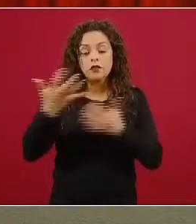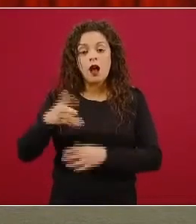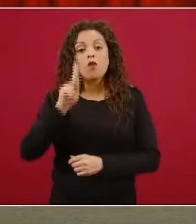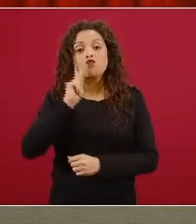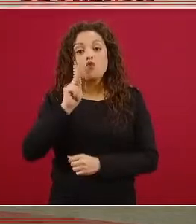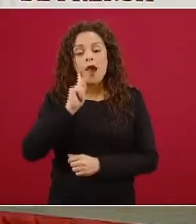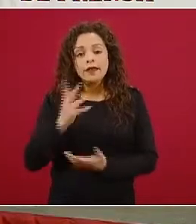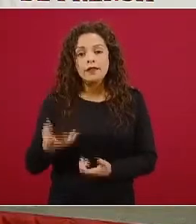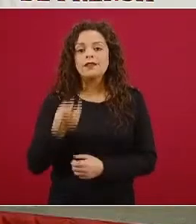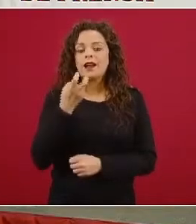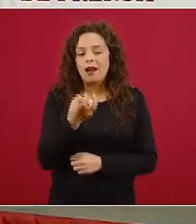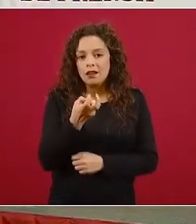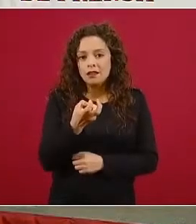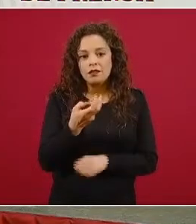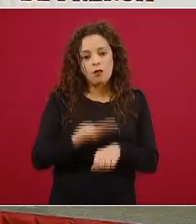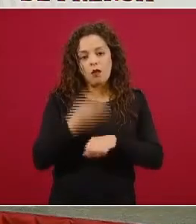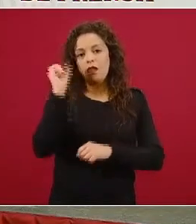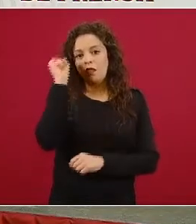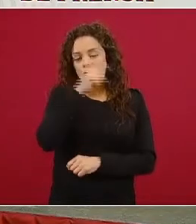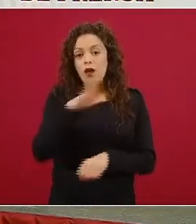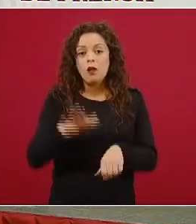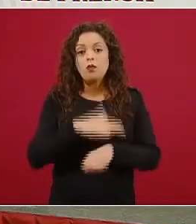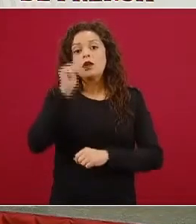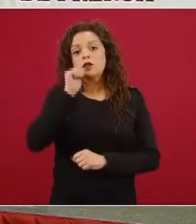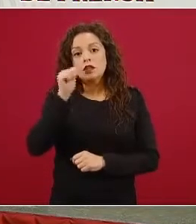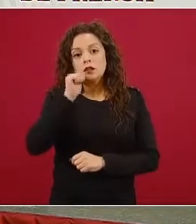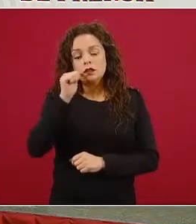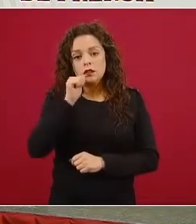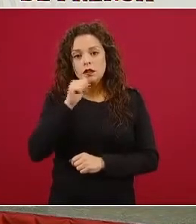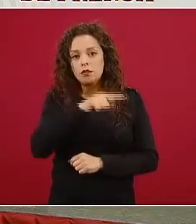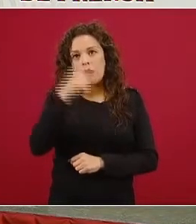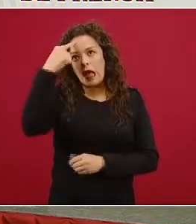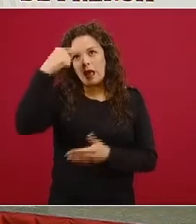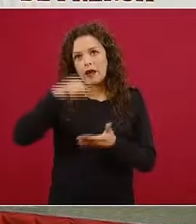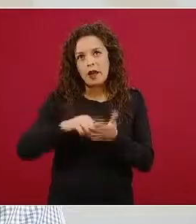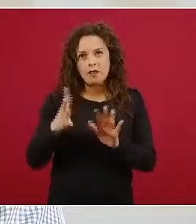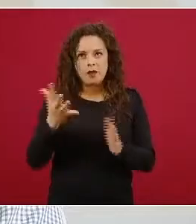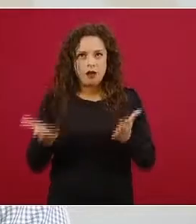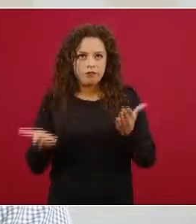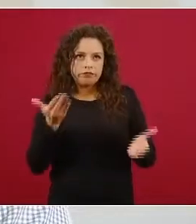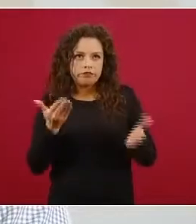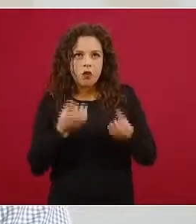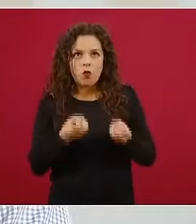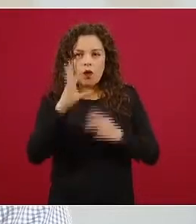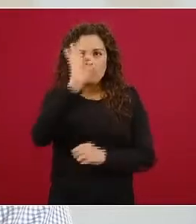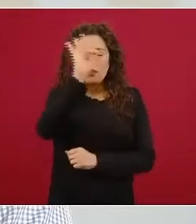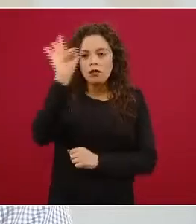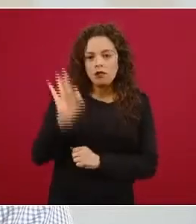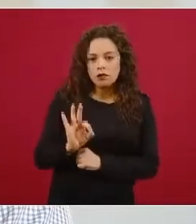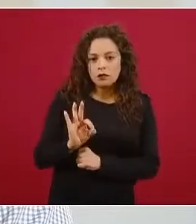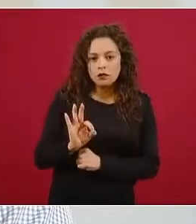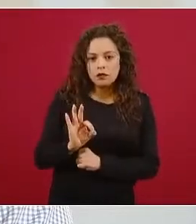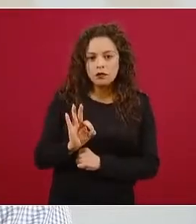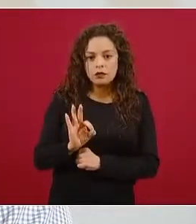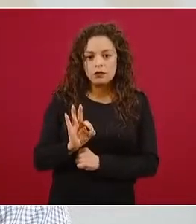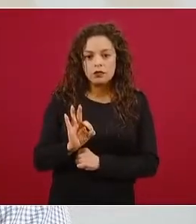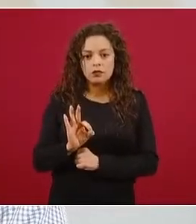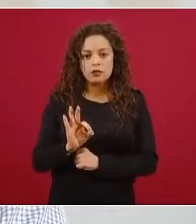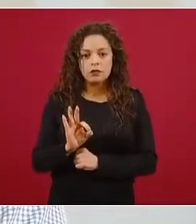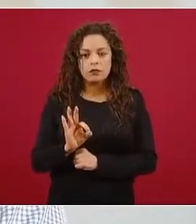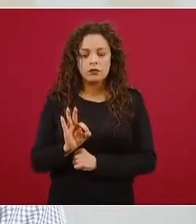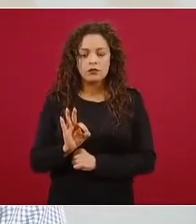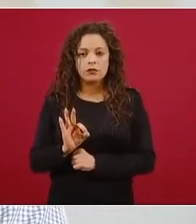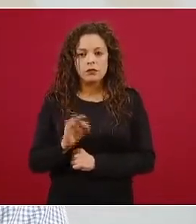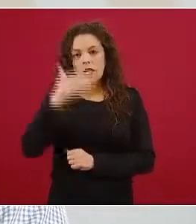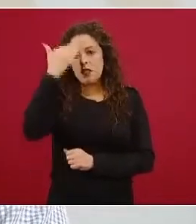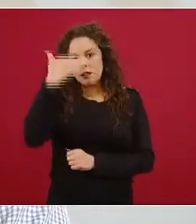decir, siempre de alguna manera se estima que va a haber un porcentaje que lamentablemente va a terminar no